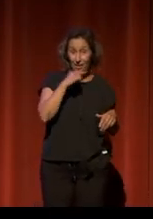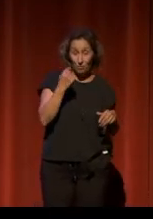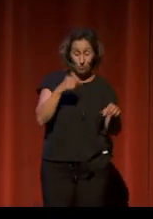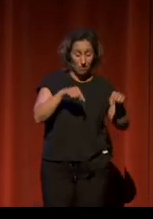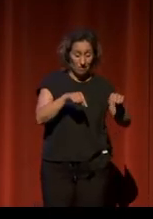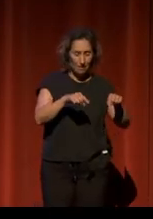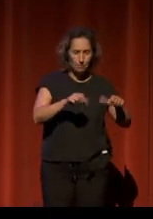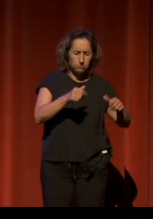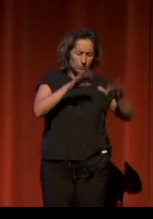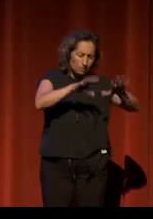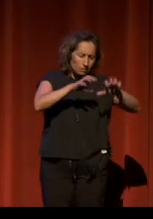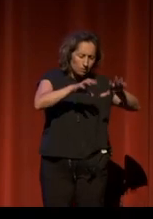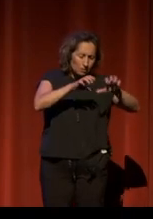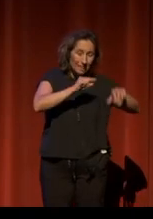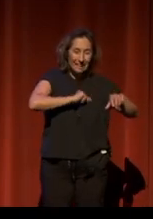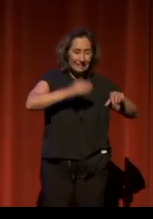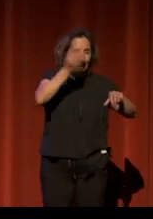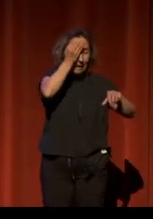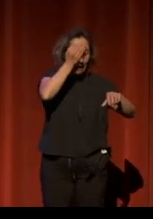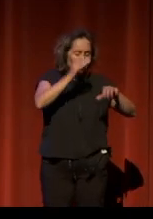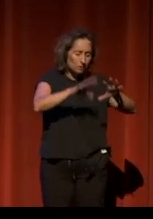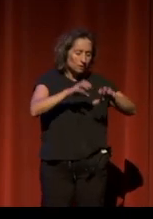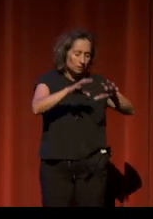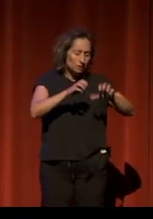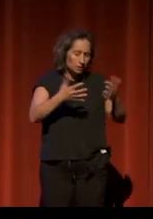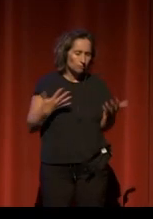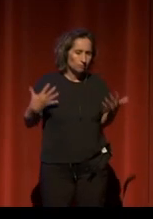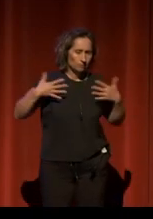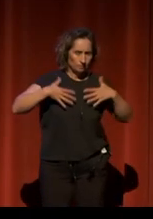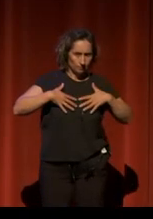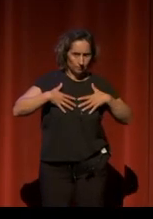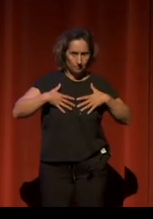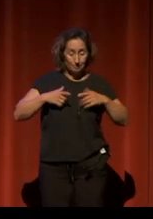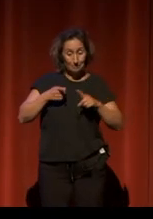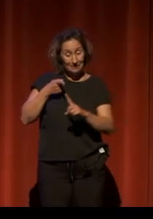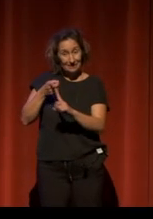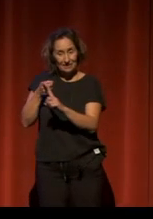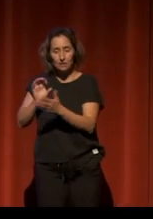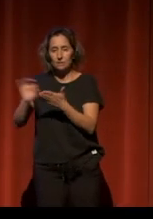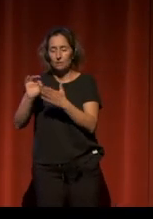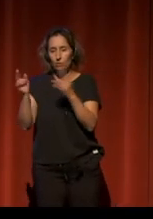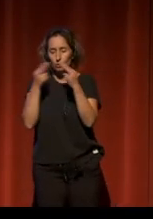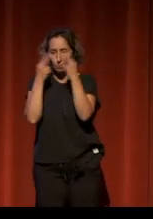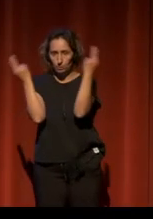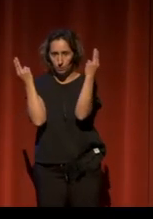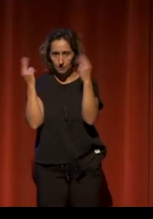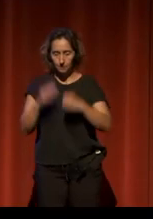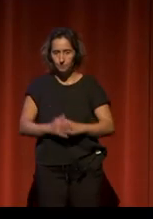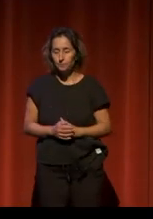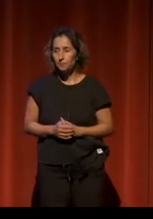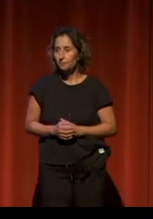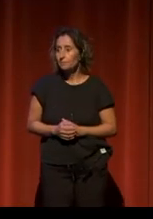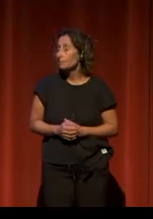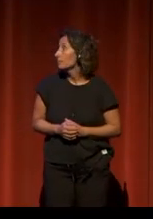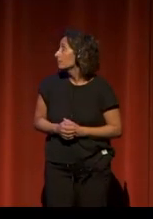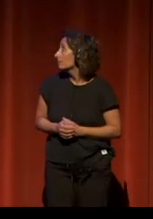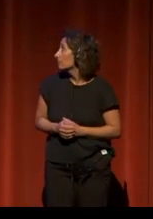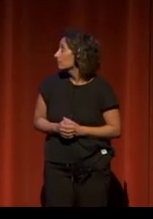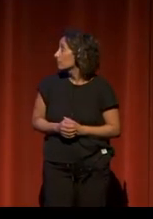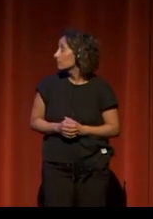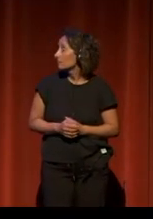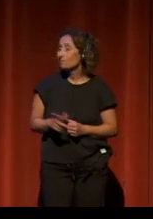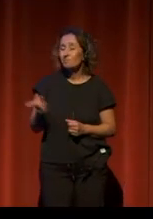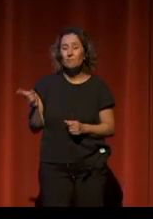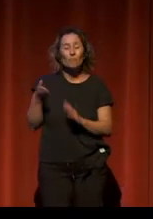esta idea de la ética hacker llevada a interior de los servicios públicos muy rápidamente os digo que el L lo